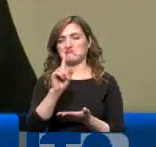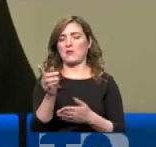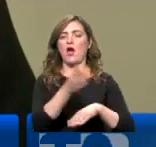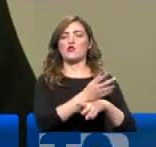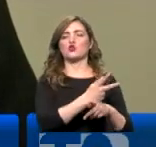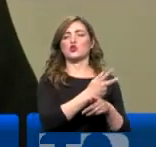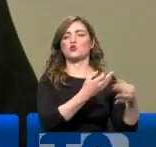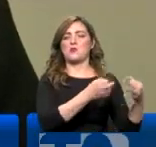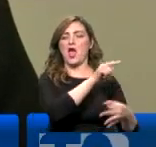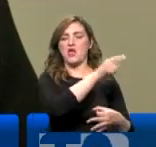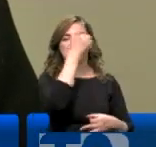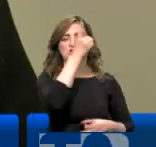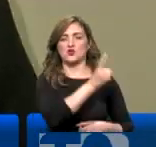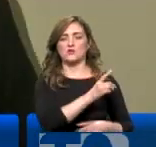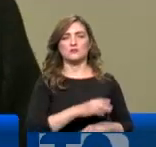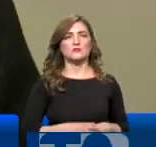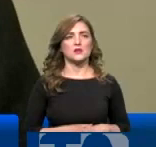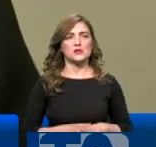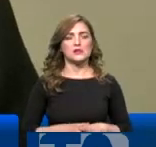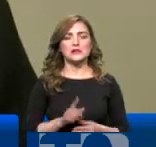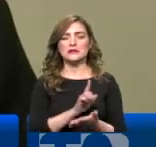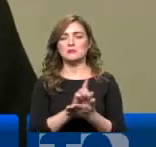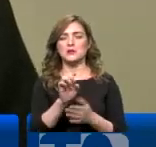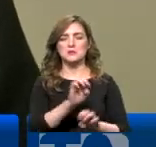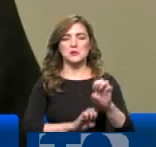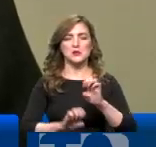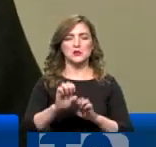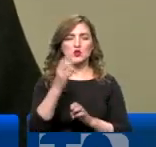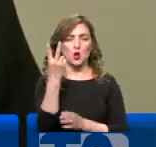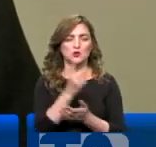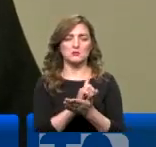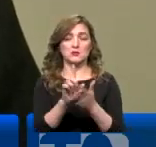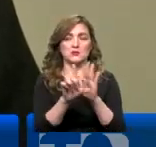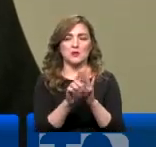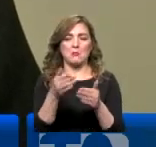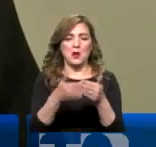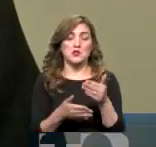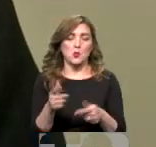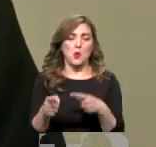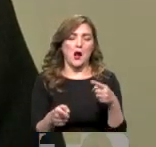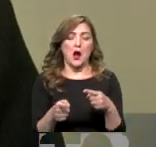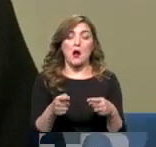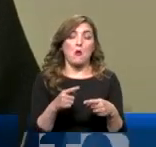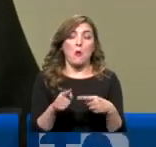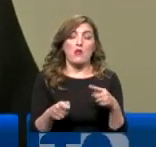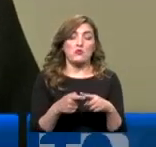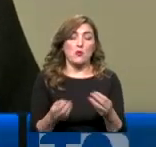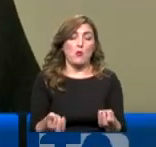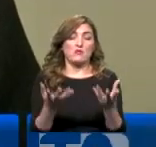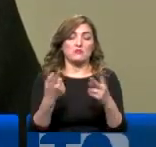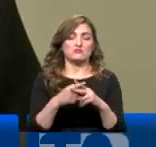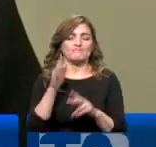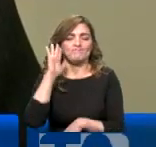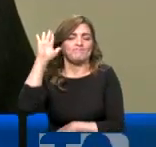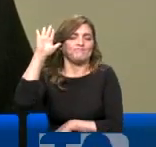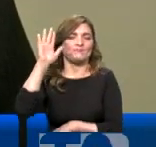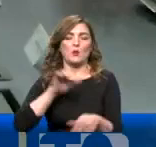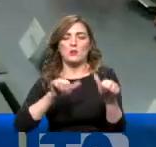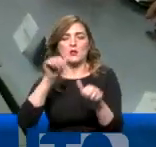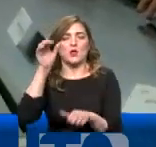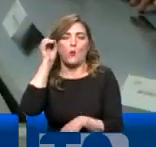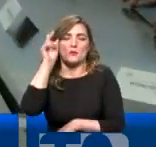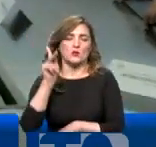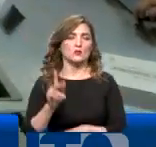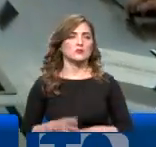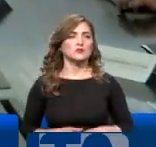la elaboración de esta evaluación. No se encuentra establecido en la ley este plazo, es un plazo que se ha establecido desde una perspectiva administrativa.